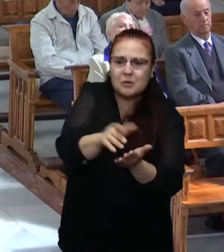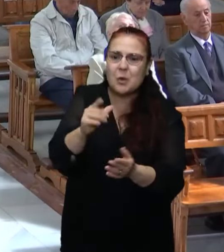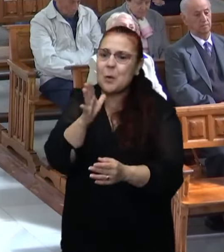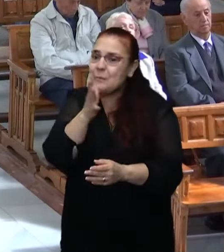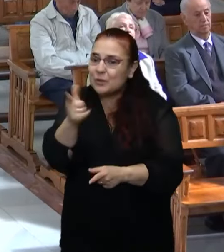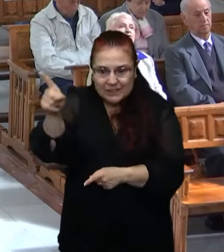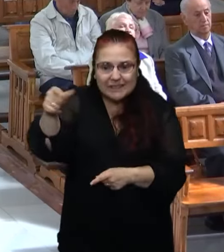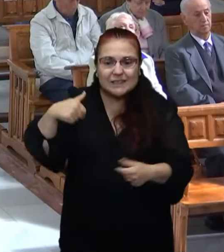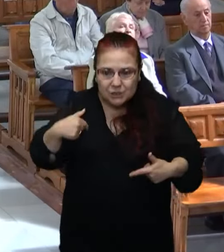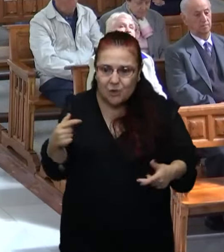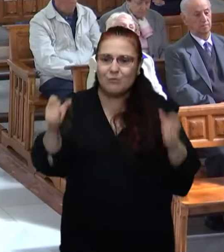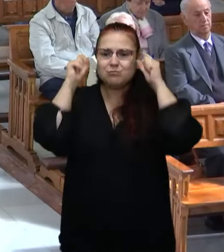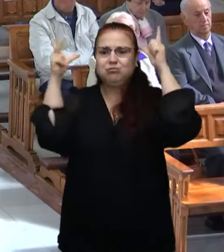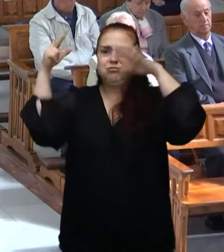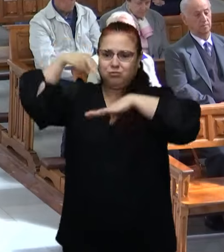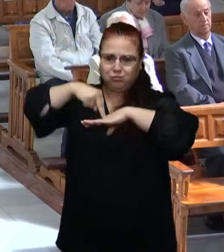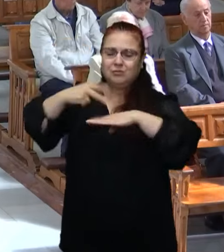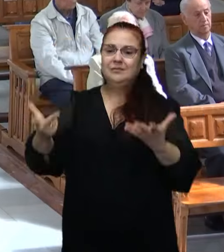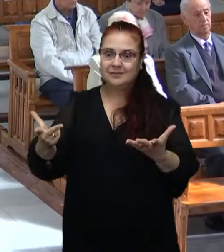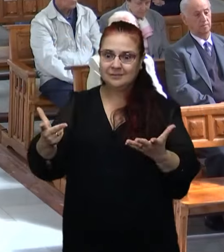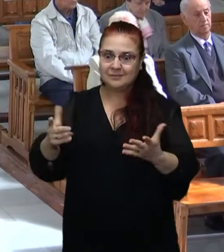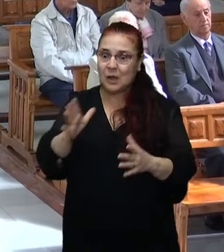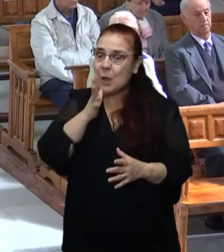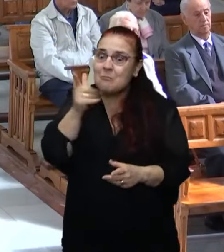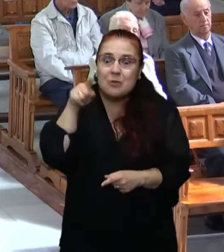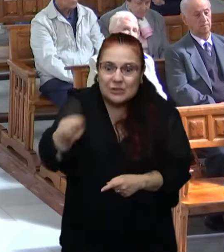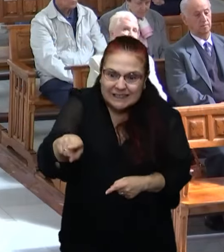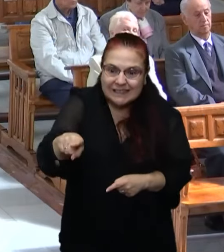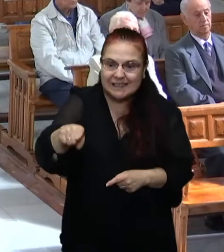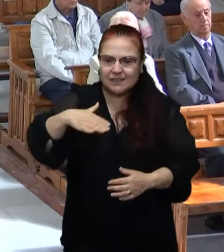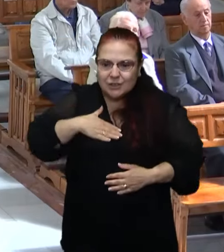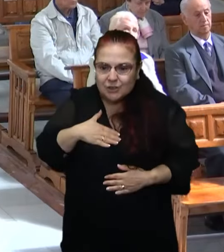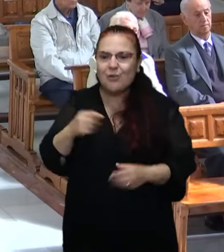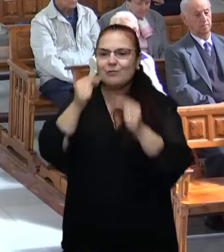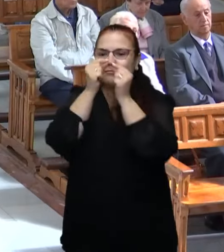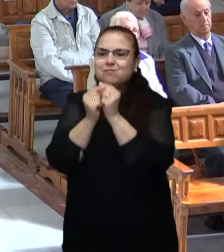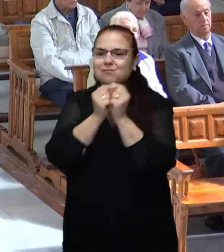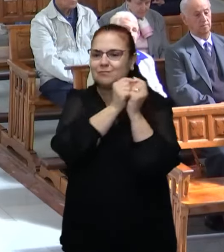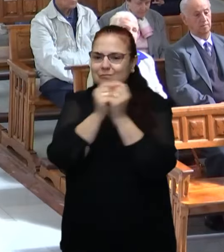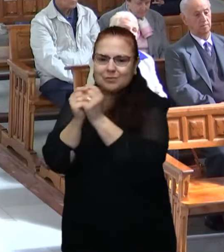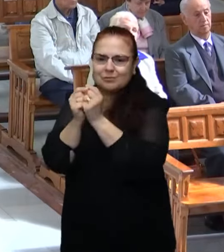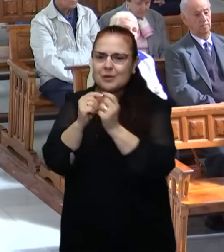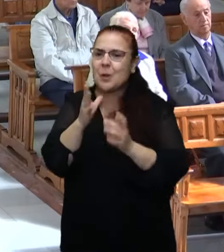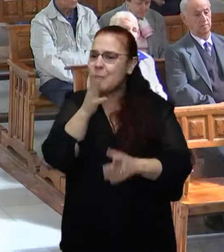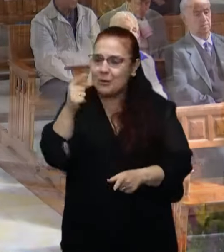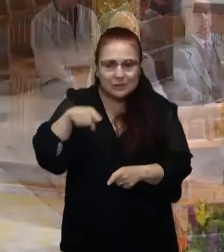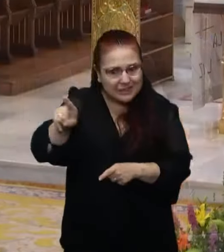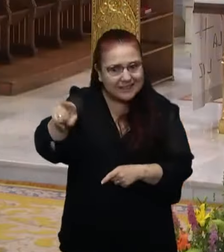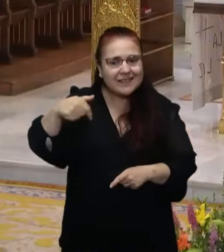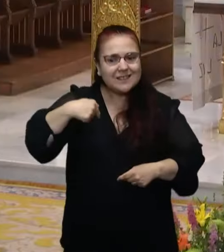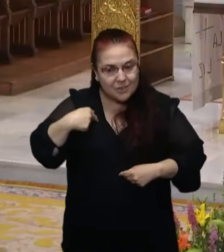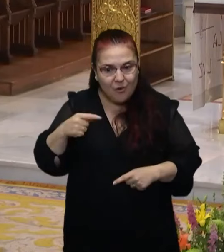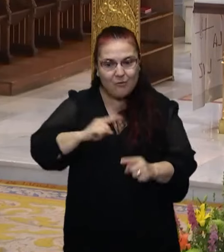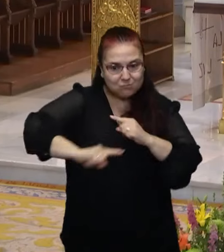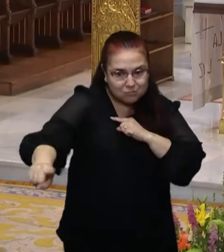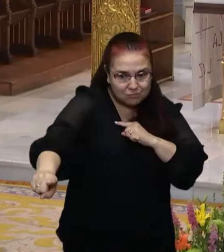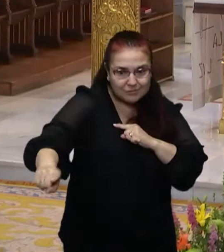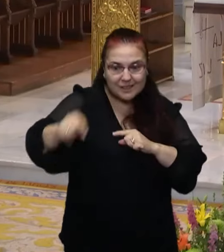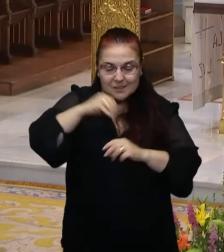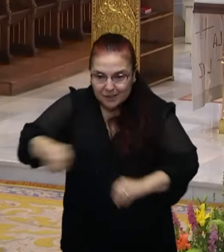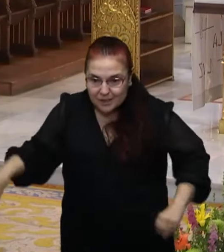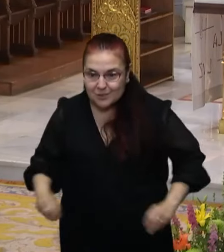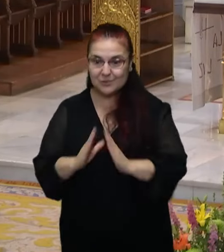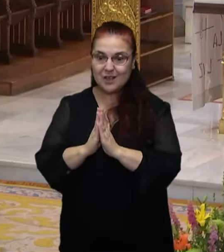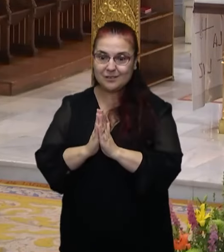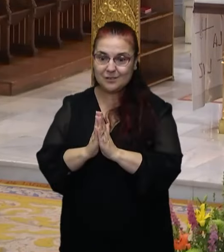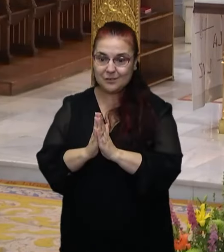resucitado. Por ti me he quedado en la Eucaristía, por ti envía el Espíritu Santo, por ti, por ti, por ti.